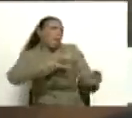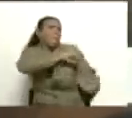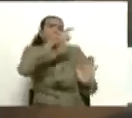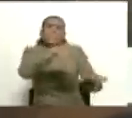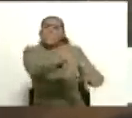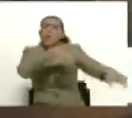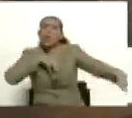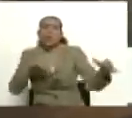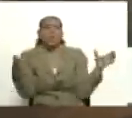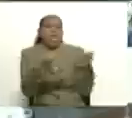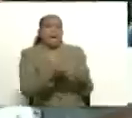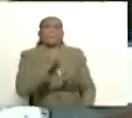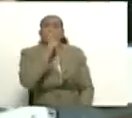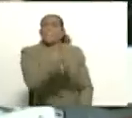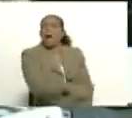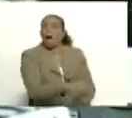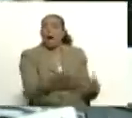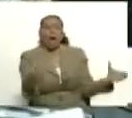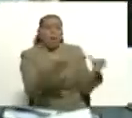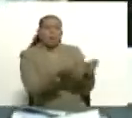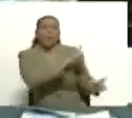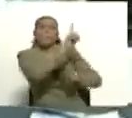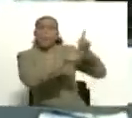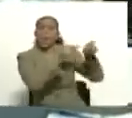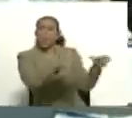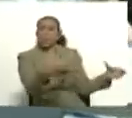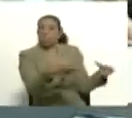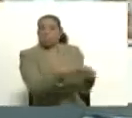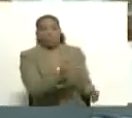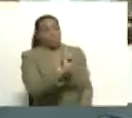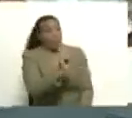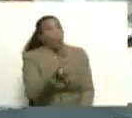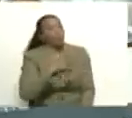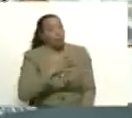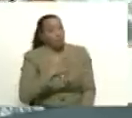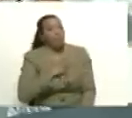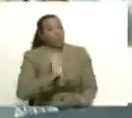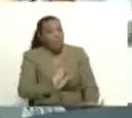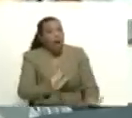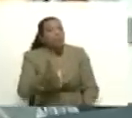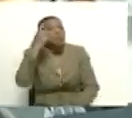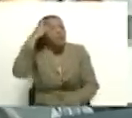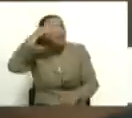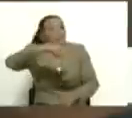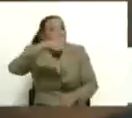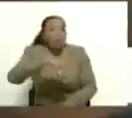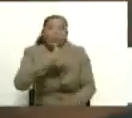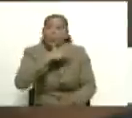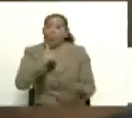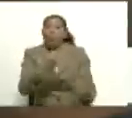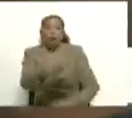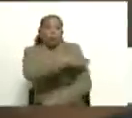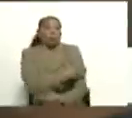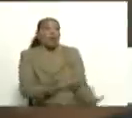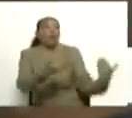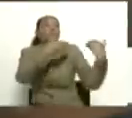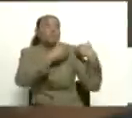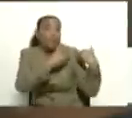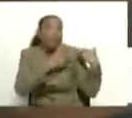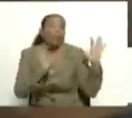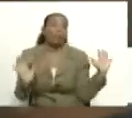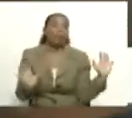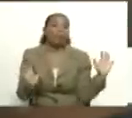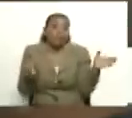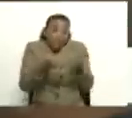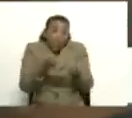que ha de hacer una sola pregunta al país. ¿Dónde estuviésemos hoy si no fuésemos asumido el rol que asumimos